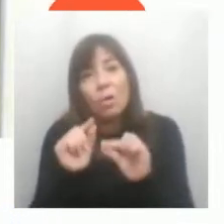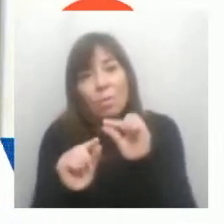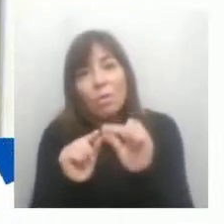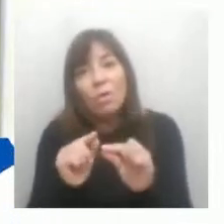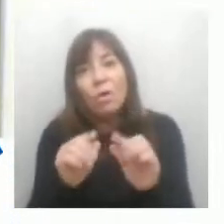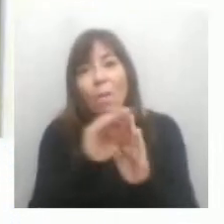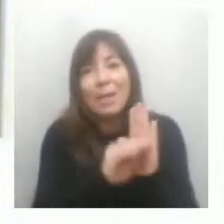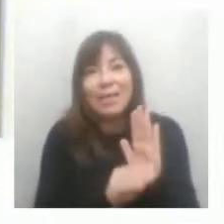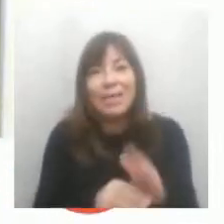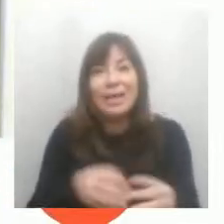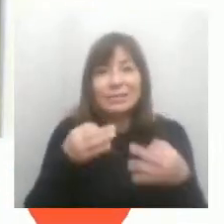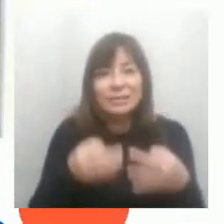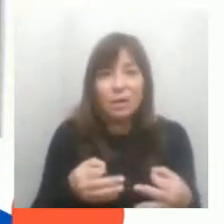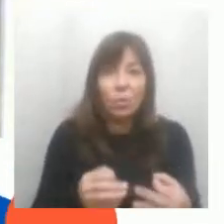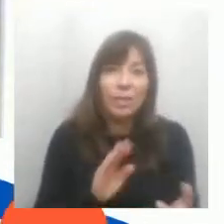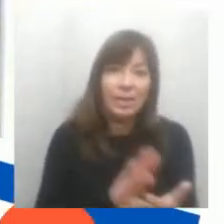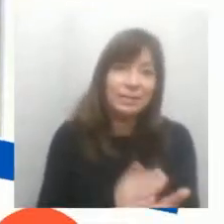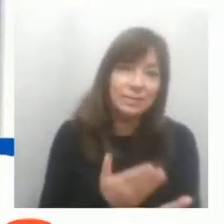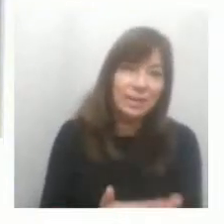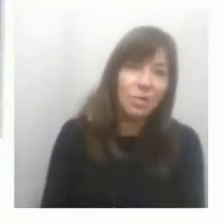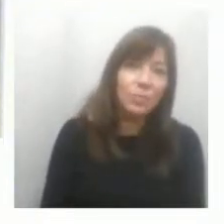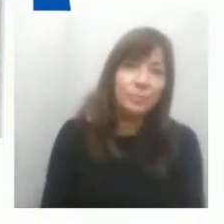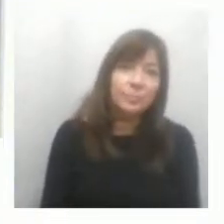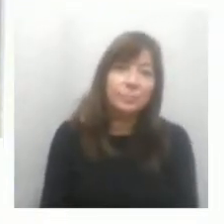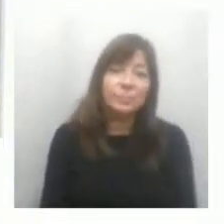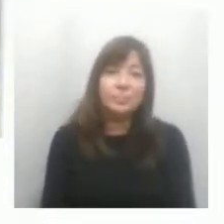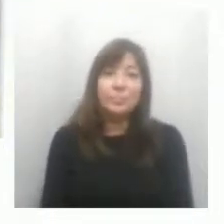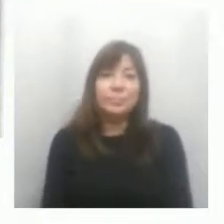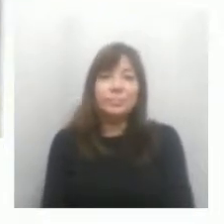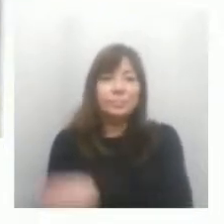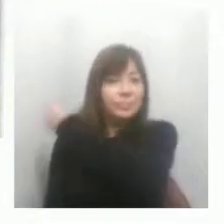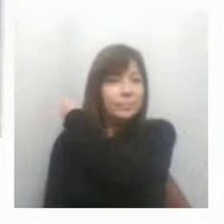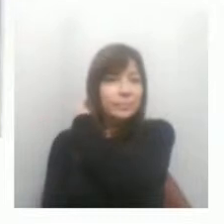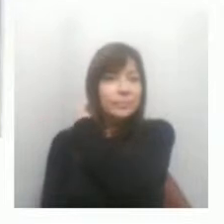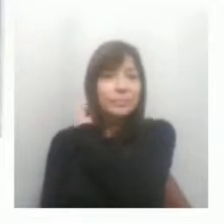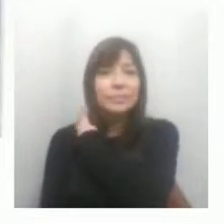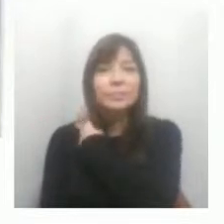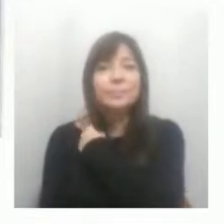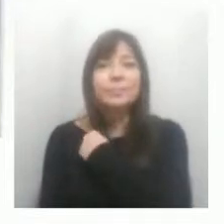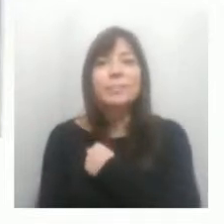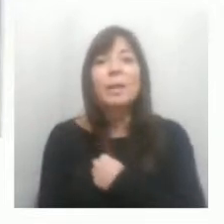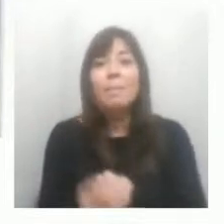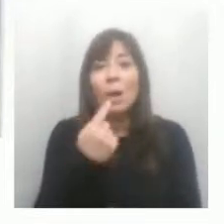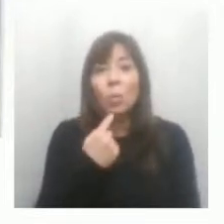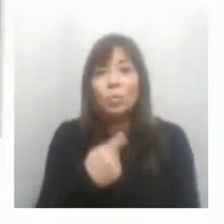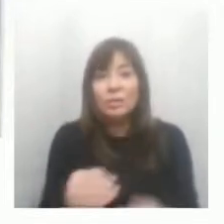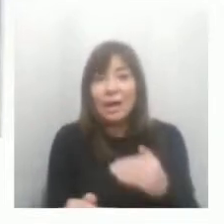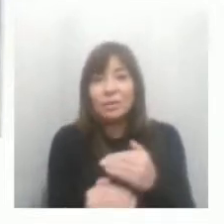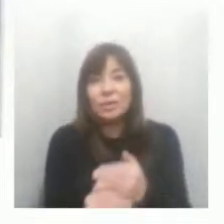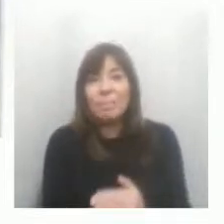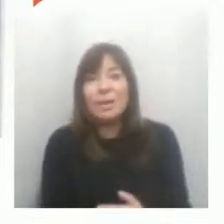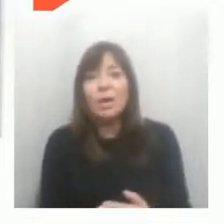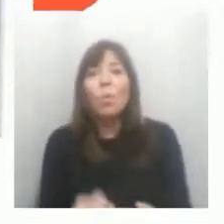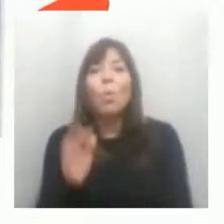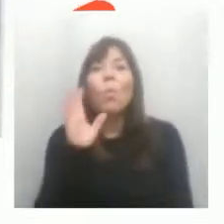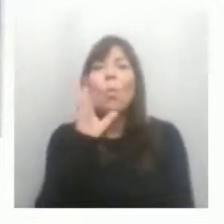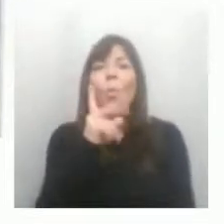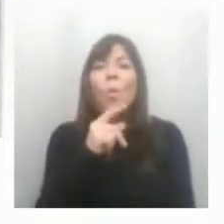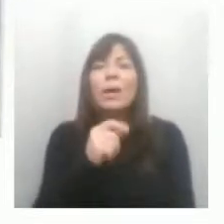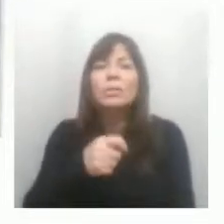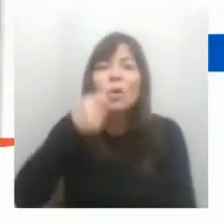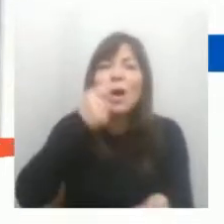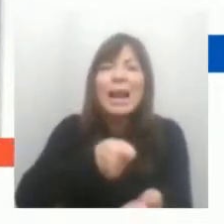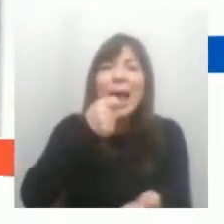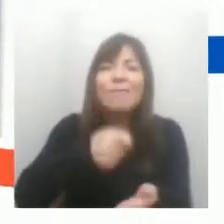seguridad que habría que implementar. Ya yo estoy ahí atenta. Nos están preguntando también, ¿cuántos clavos tiene la cama